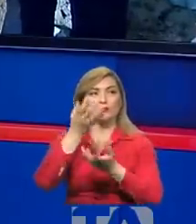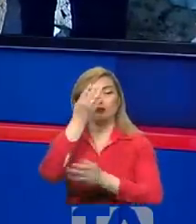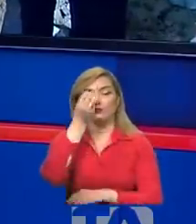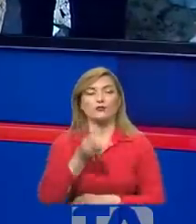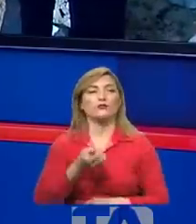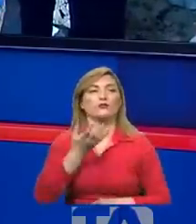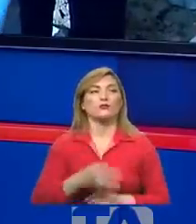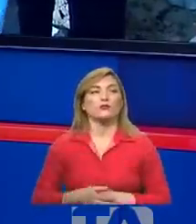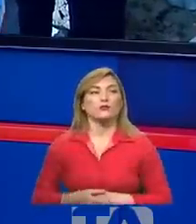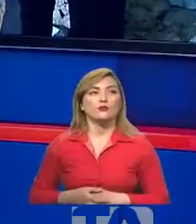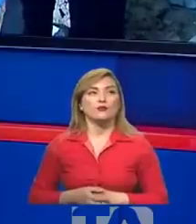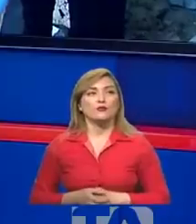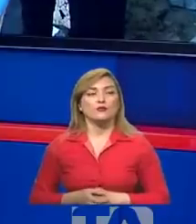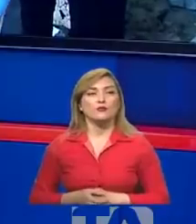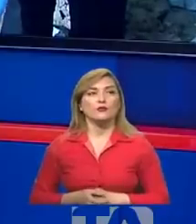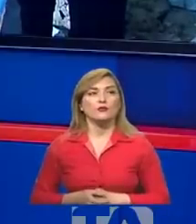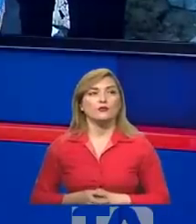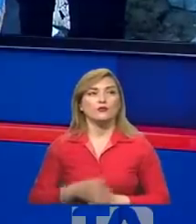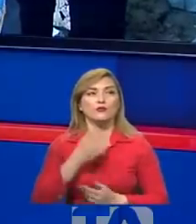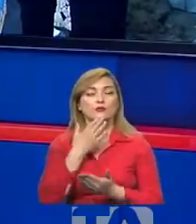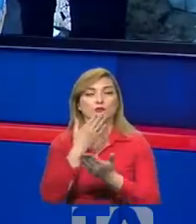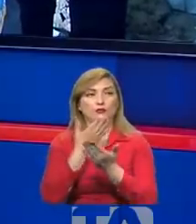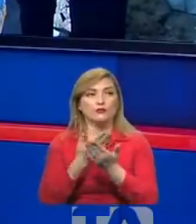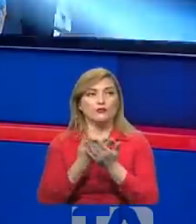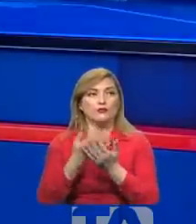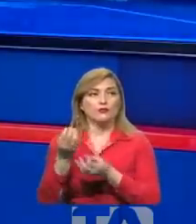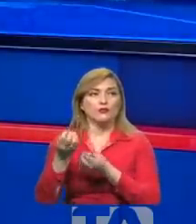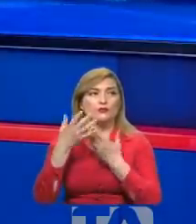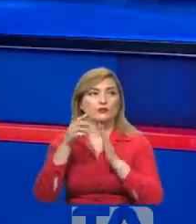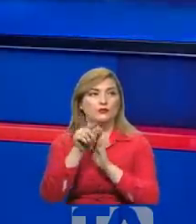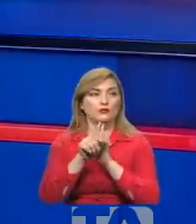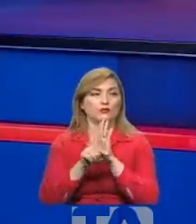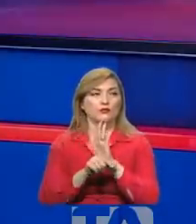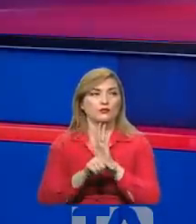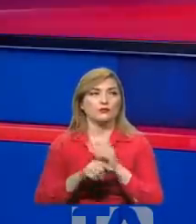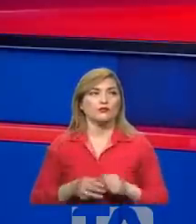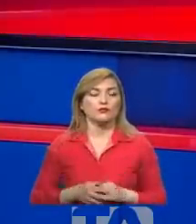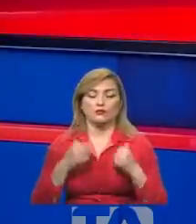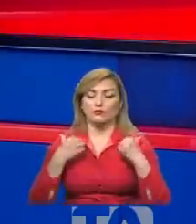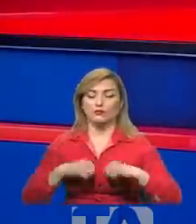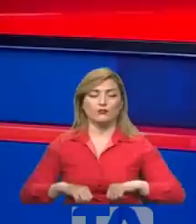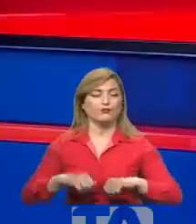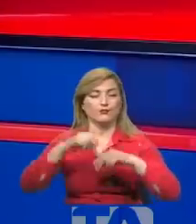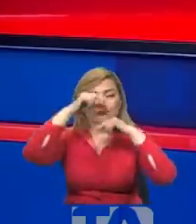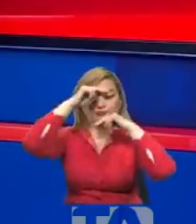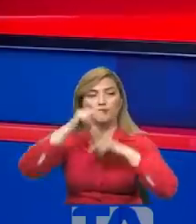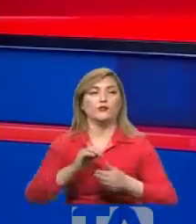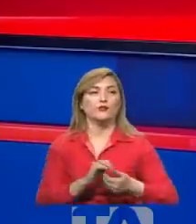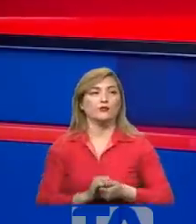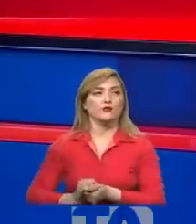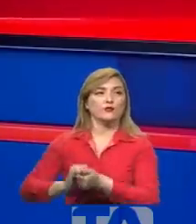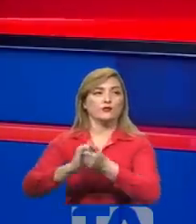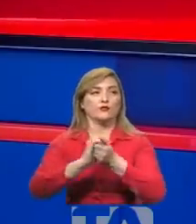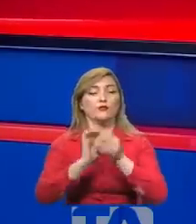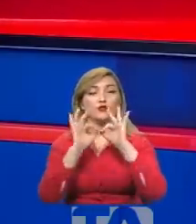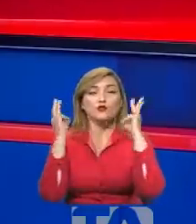Buenos días. Por supuesto que sí. Muchas gracias, Steffi, por darnos detalles de esta triste noticia. Nos solidarizamos